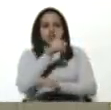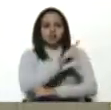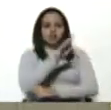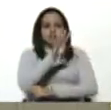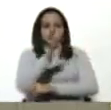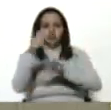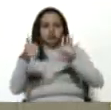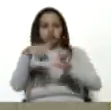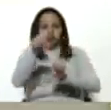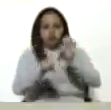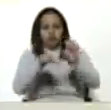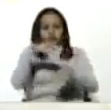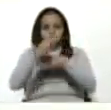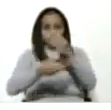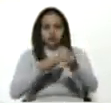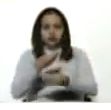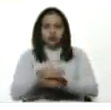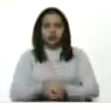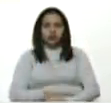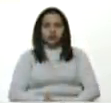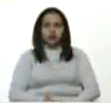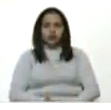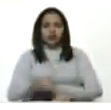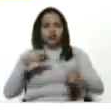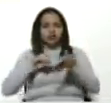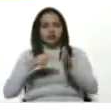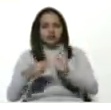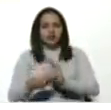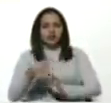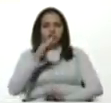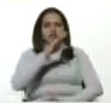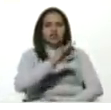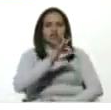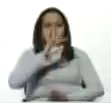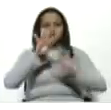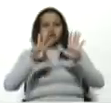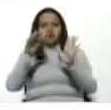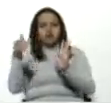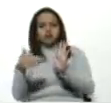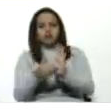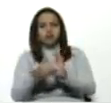1.176.146 pruebas realizadas, lo cual representa